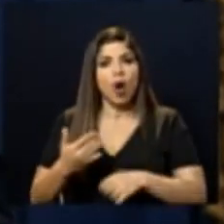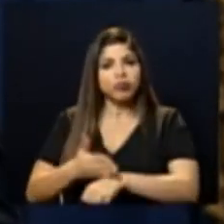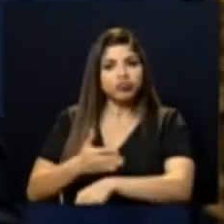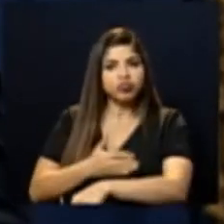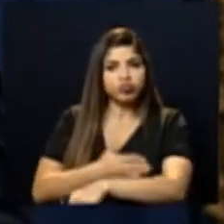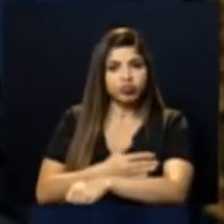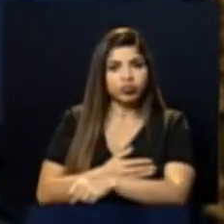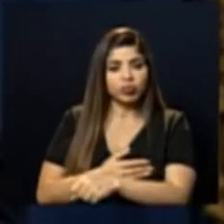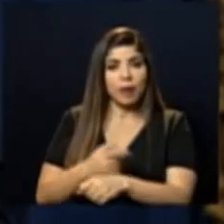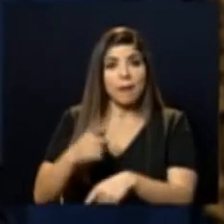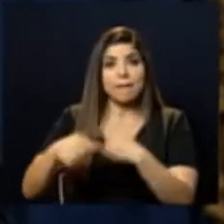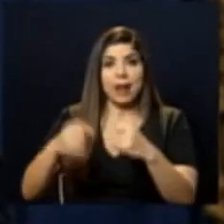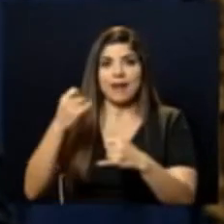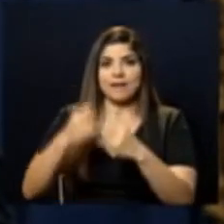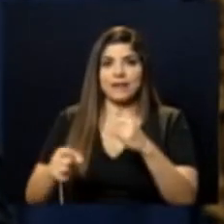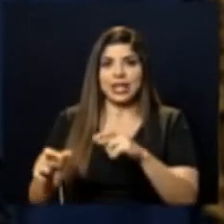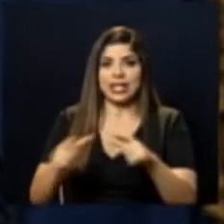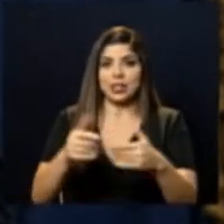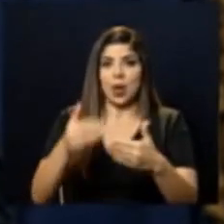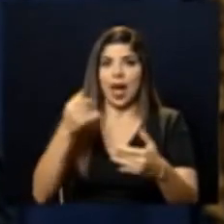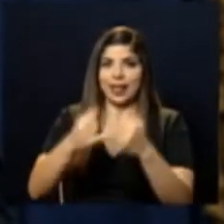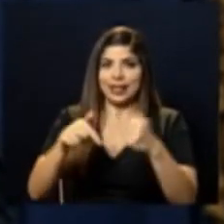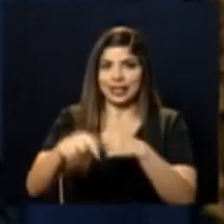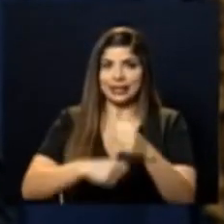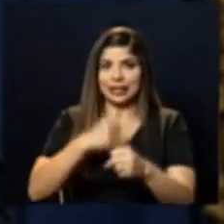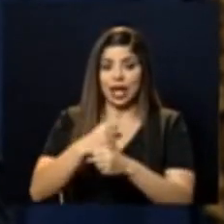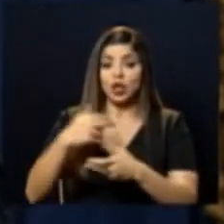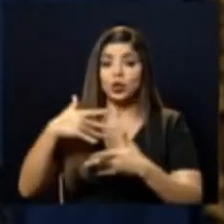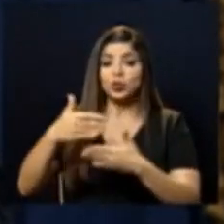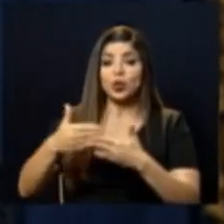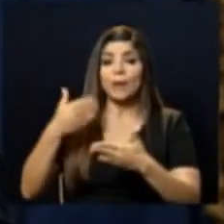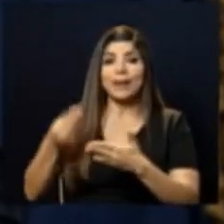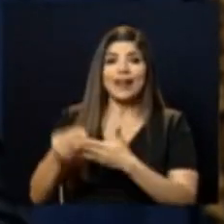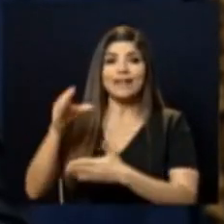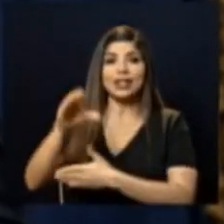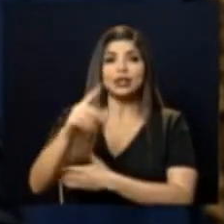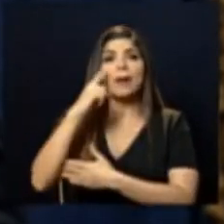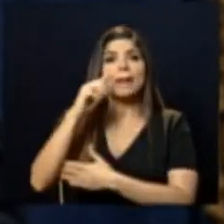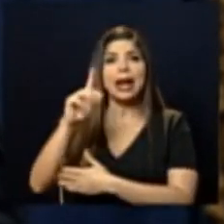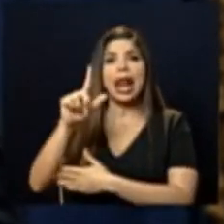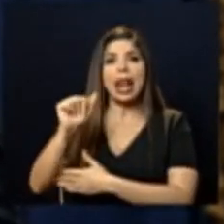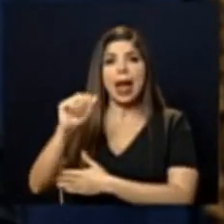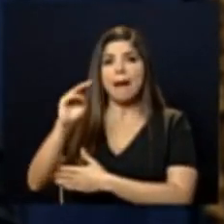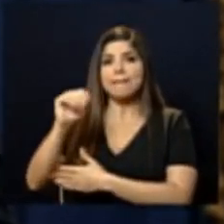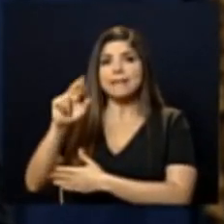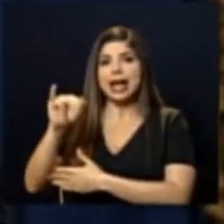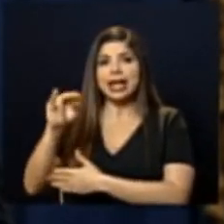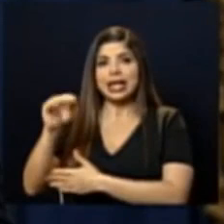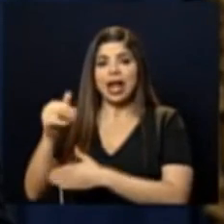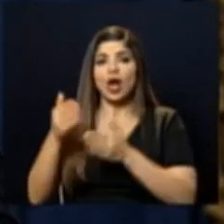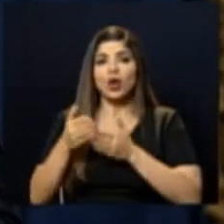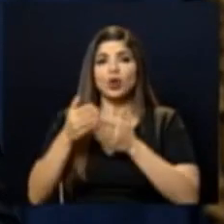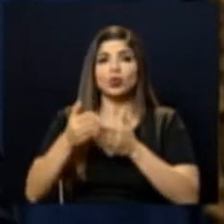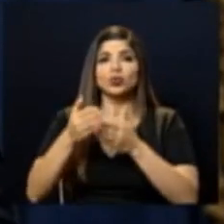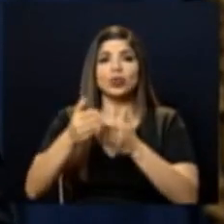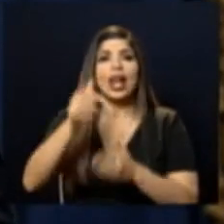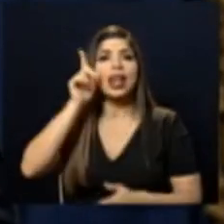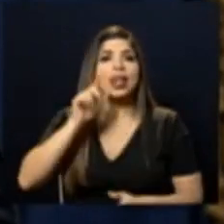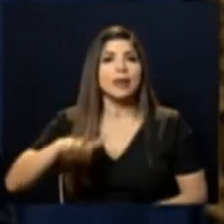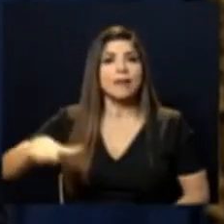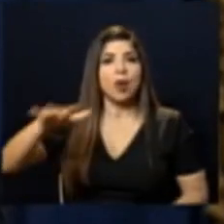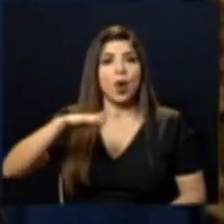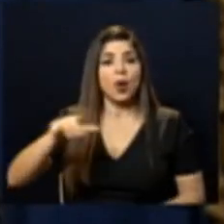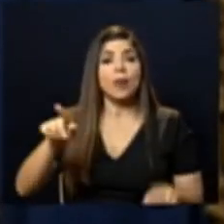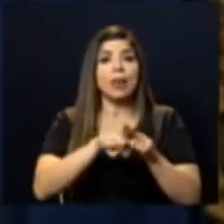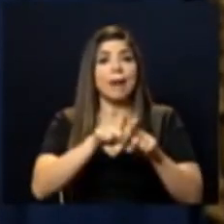finalizarán antes de cerrar este año los estudios de preinversión para la Marina y la Terminal de Cruceros de Limón y para